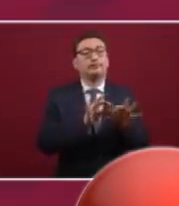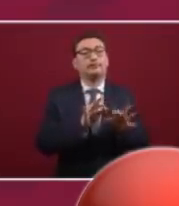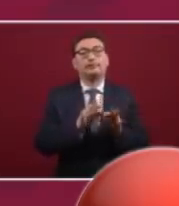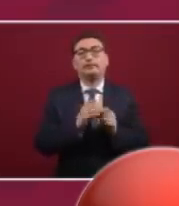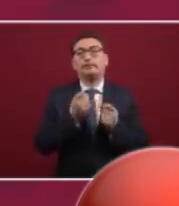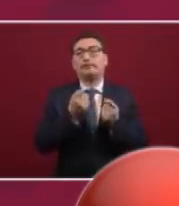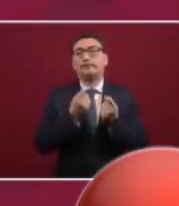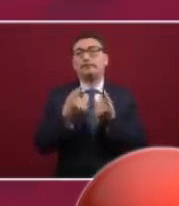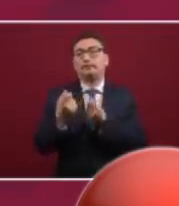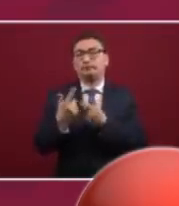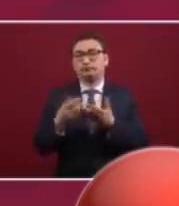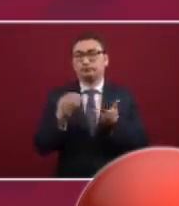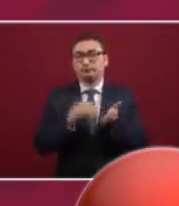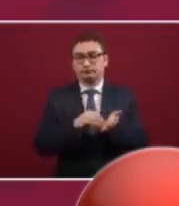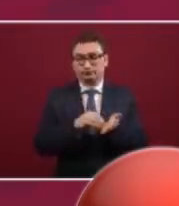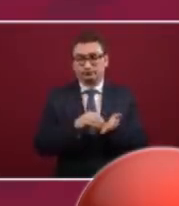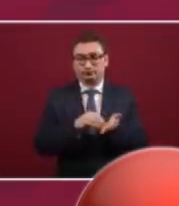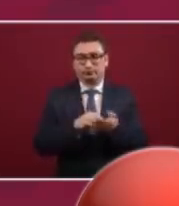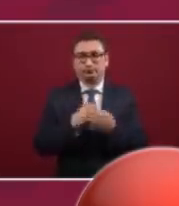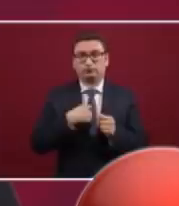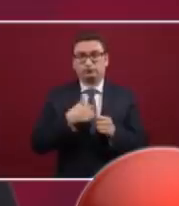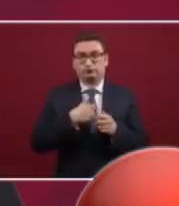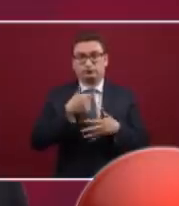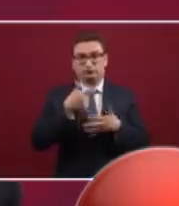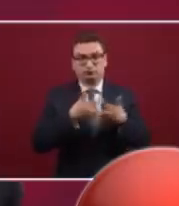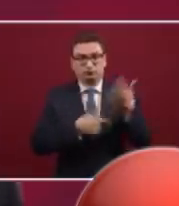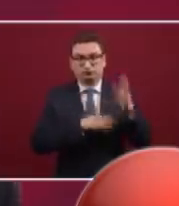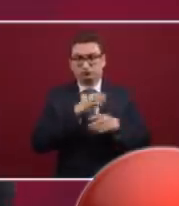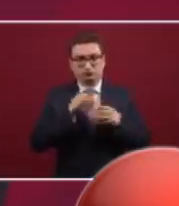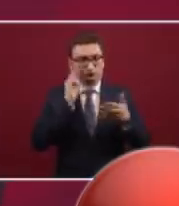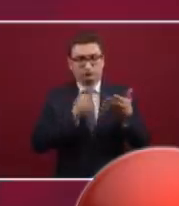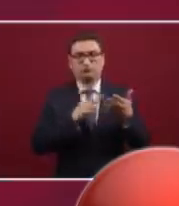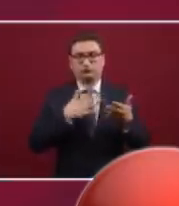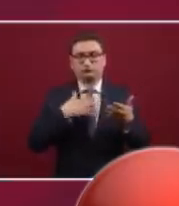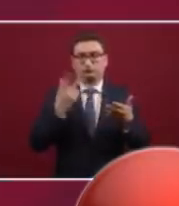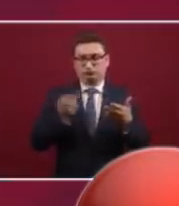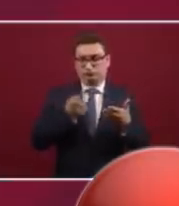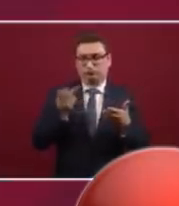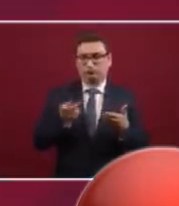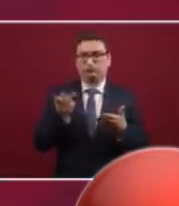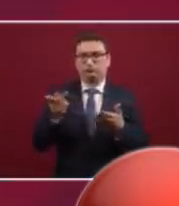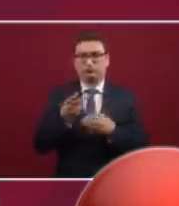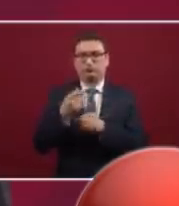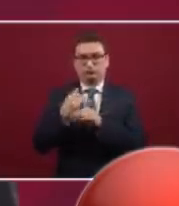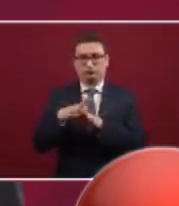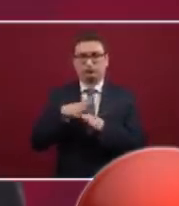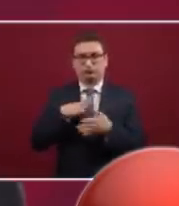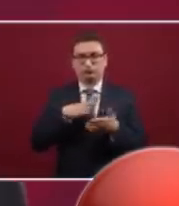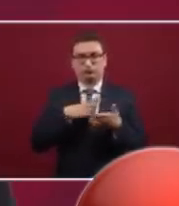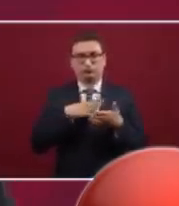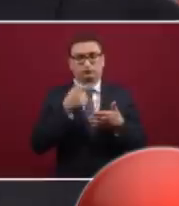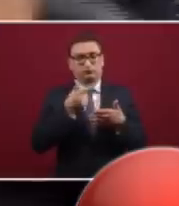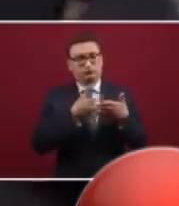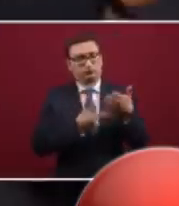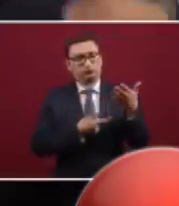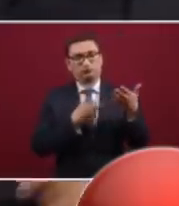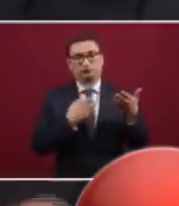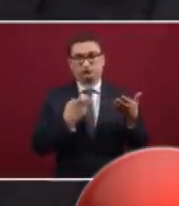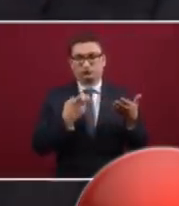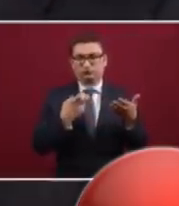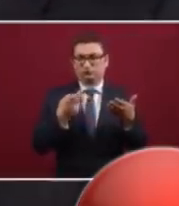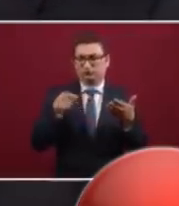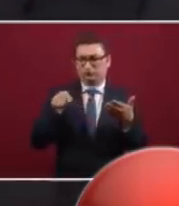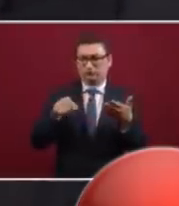¿sí? Yo no vi la lista, pero pregunté porque tengo la información, y aparece esta